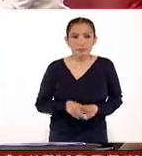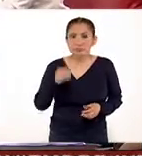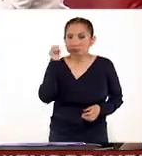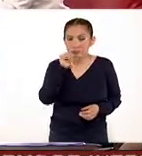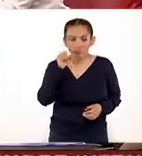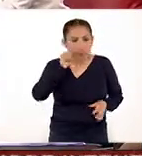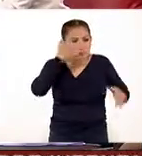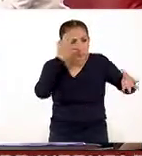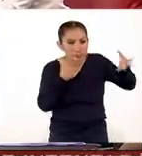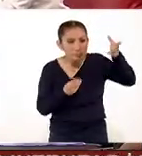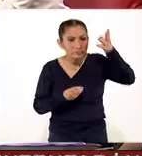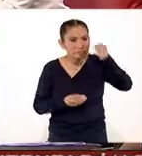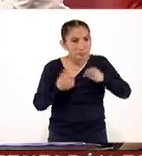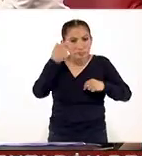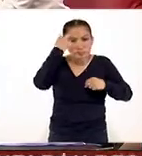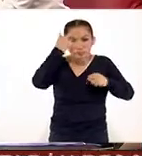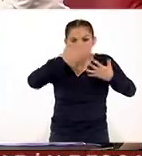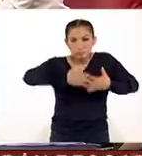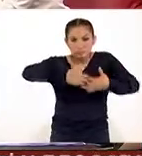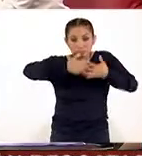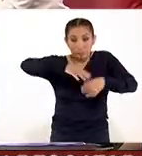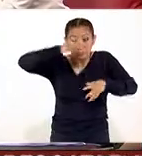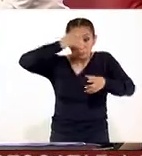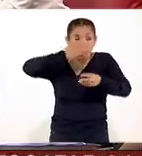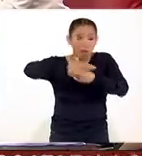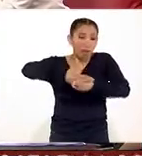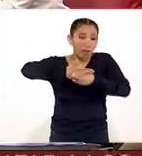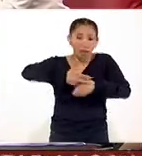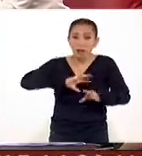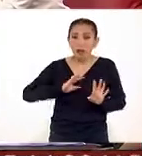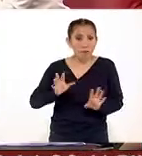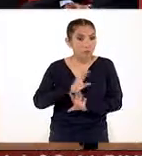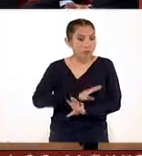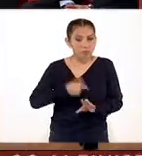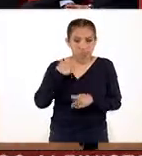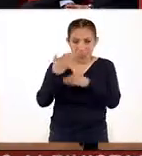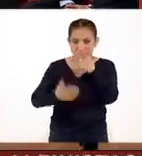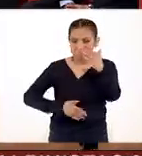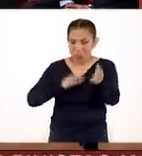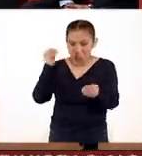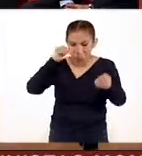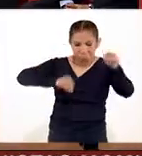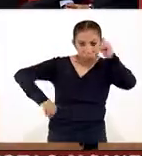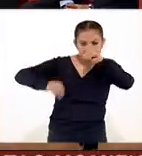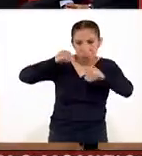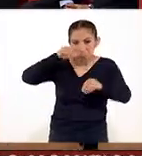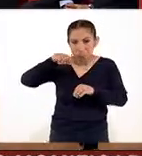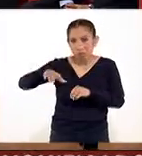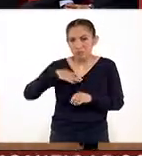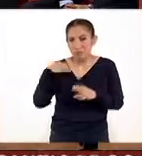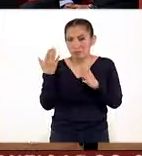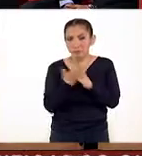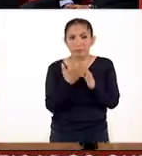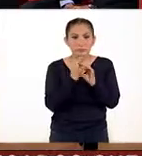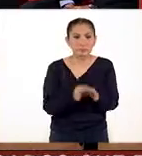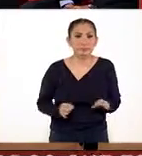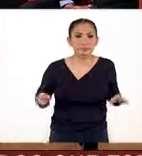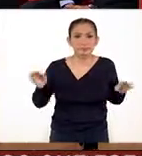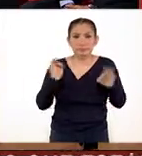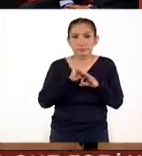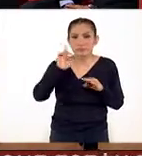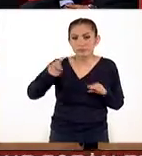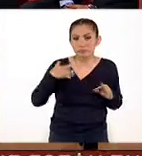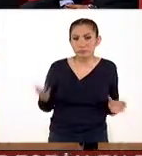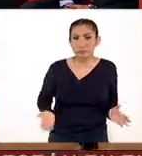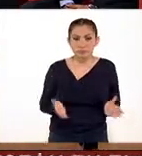siempre aprendiendo, es decir, el cerebro no se cansa de aprender, está reestructurándose, está armándose. Y aquí hay una parte muy importante que es